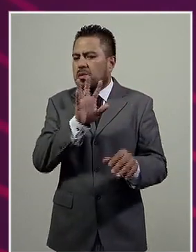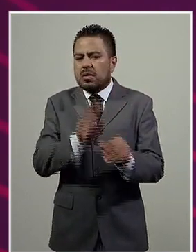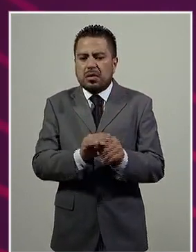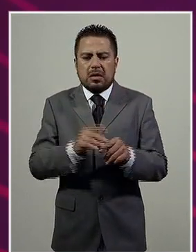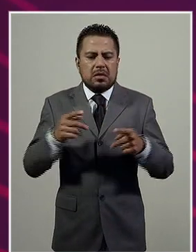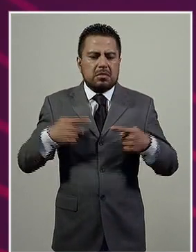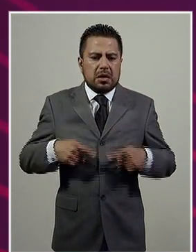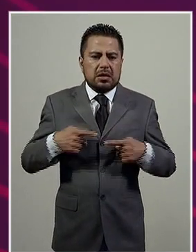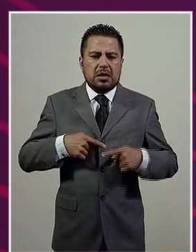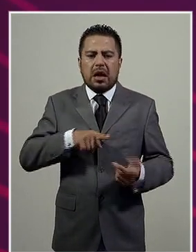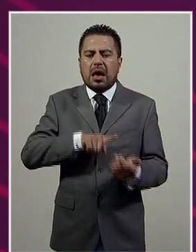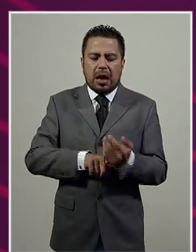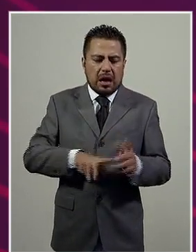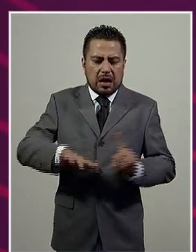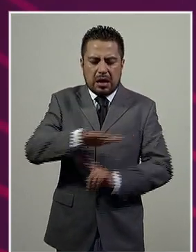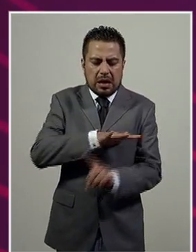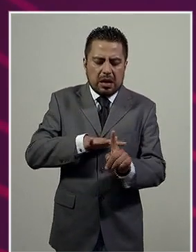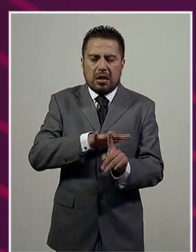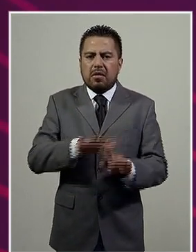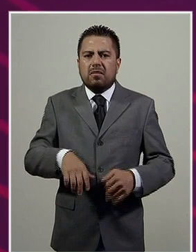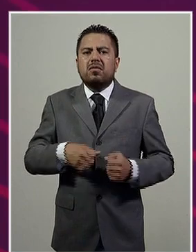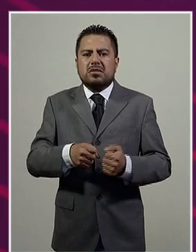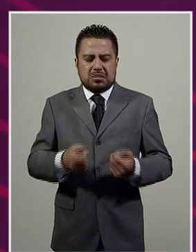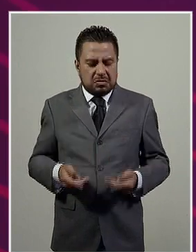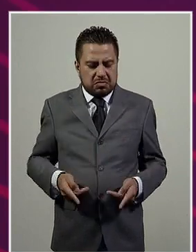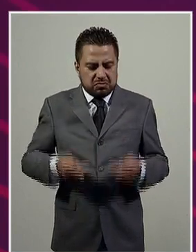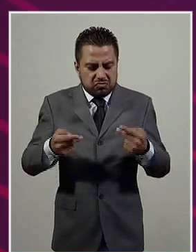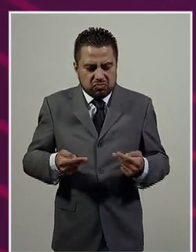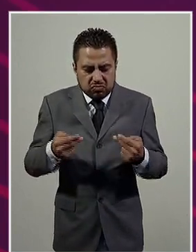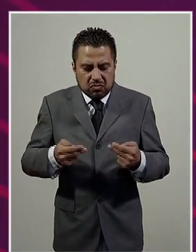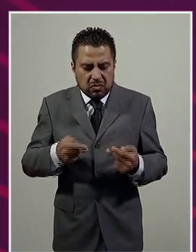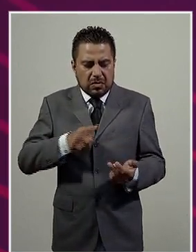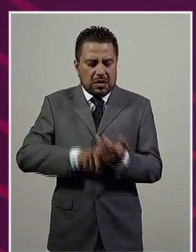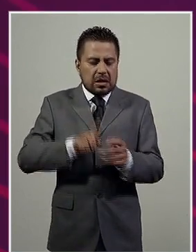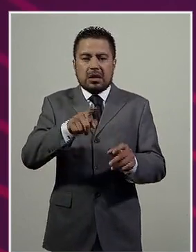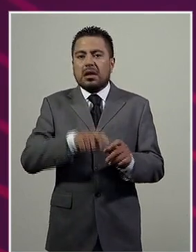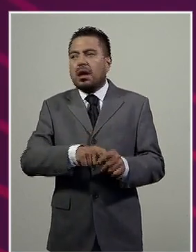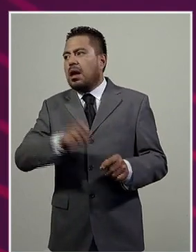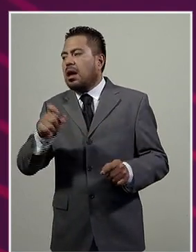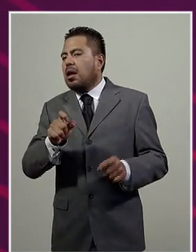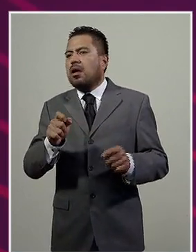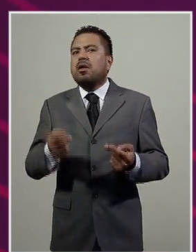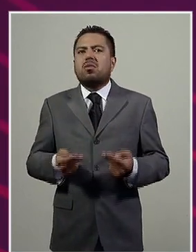de personas dentro de tu fuerza de ventas, por ejemplo, a lo mejor excluye ya al